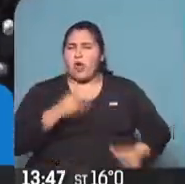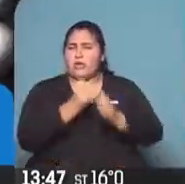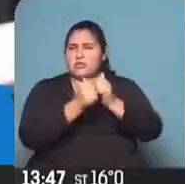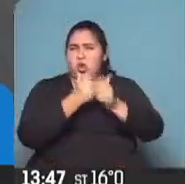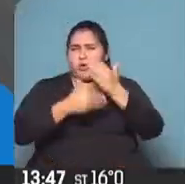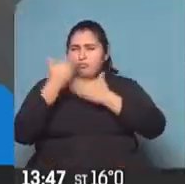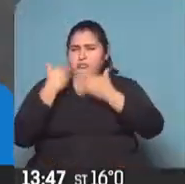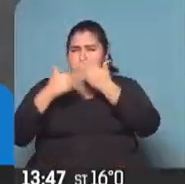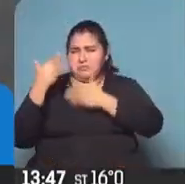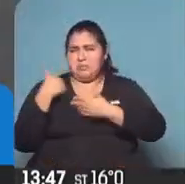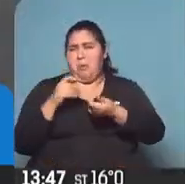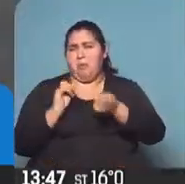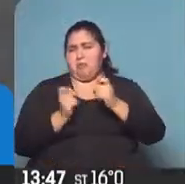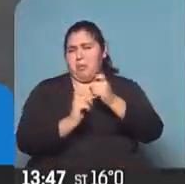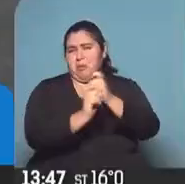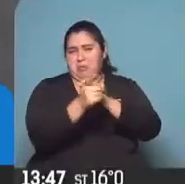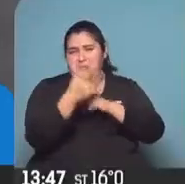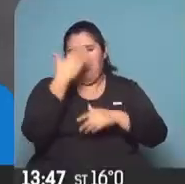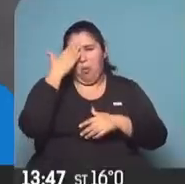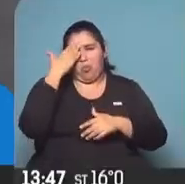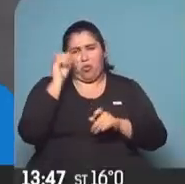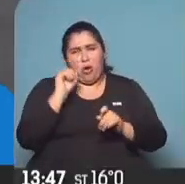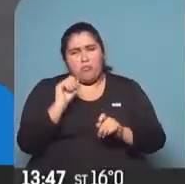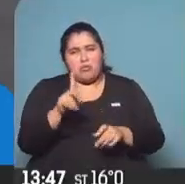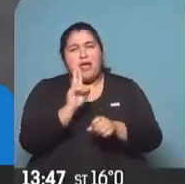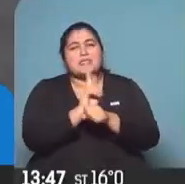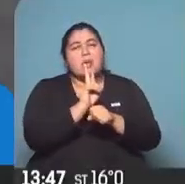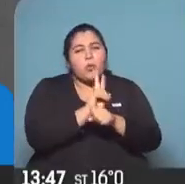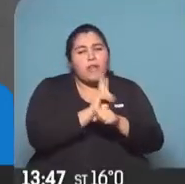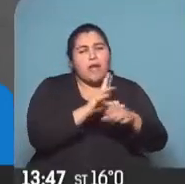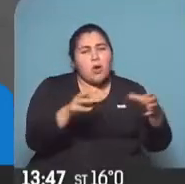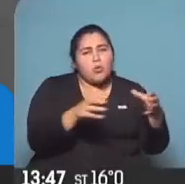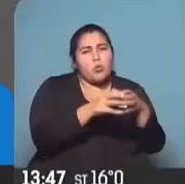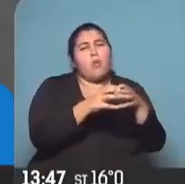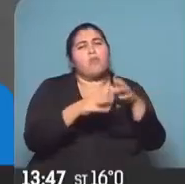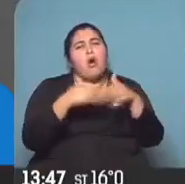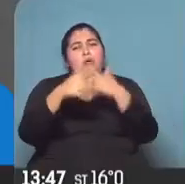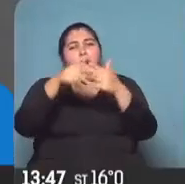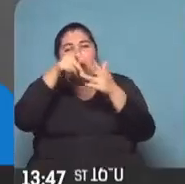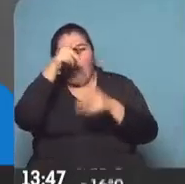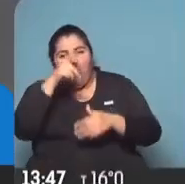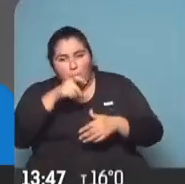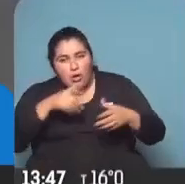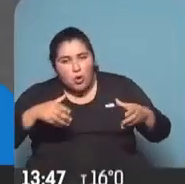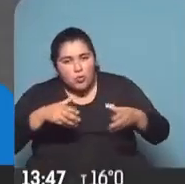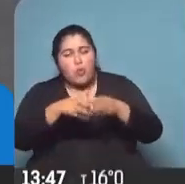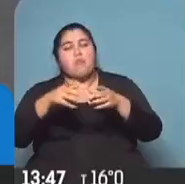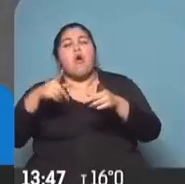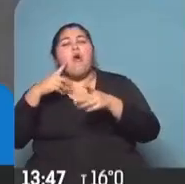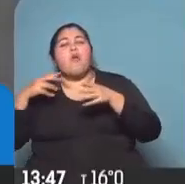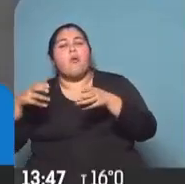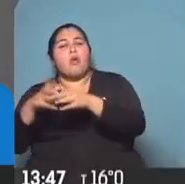interesado por los estandartes en el cajón seguridad o menos con tus